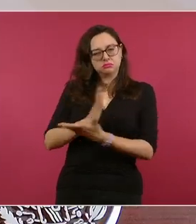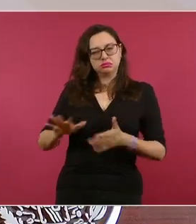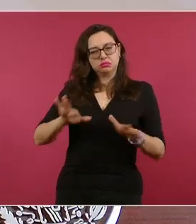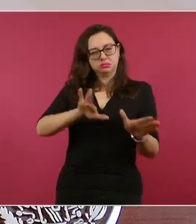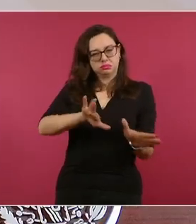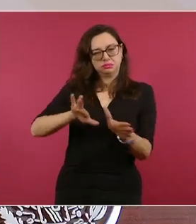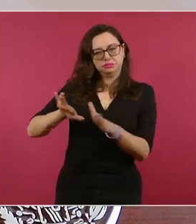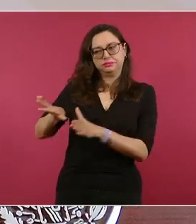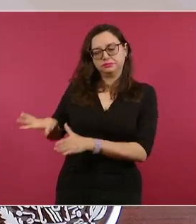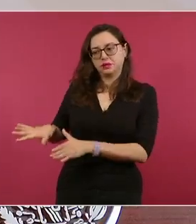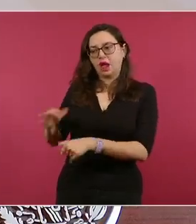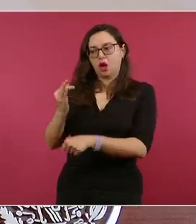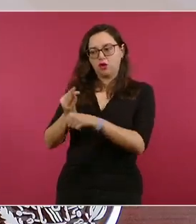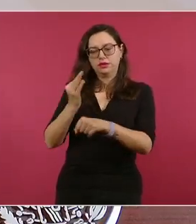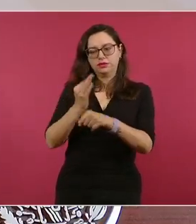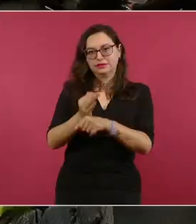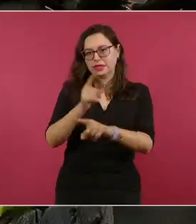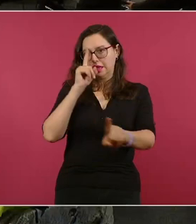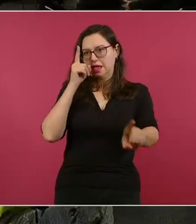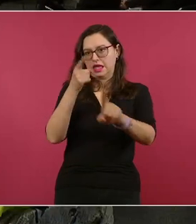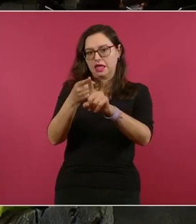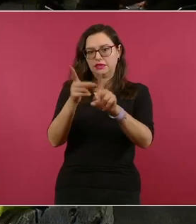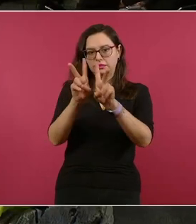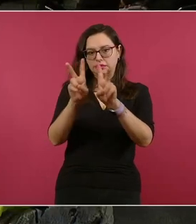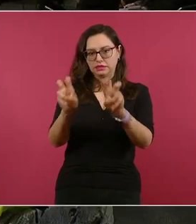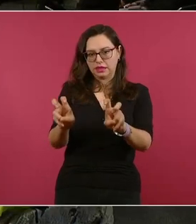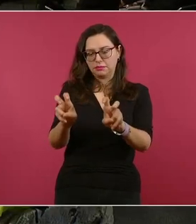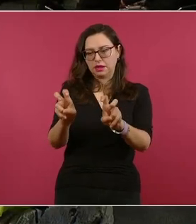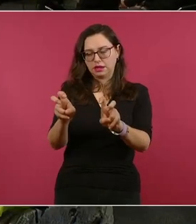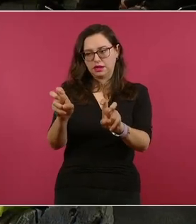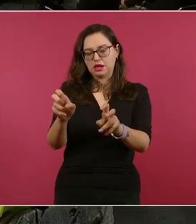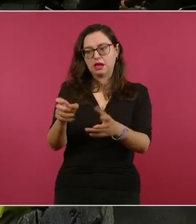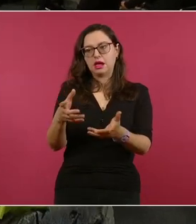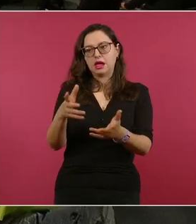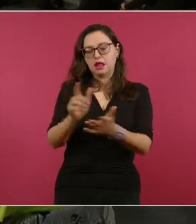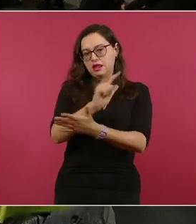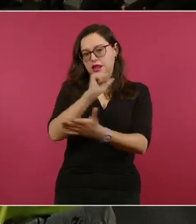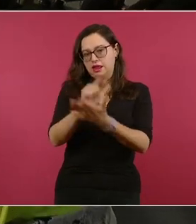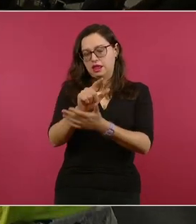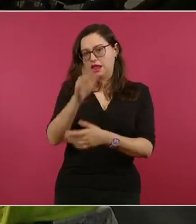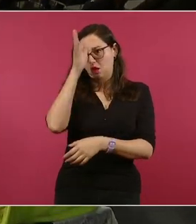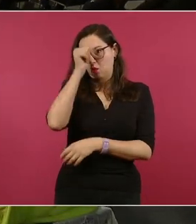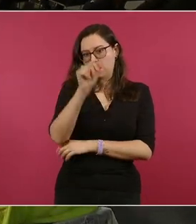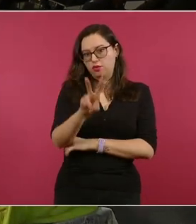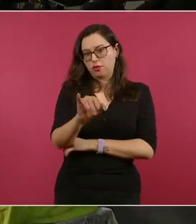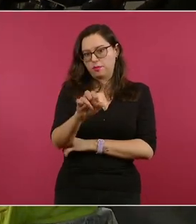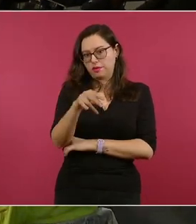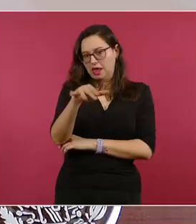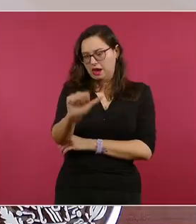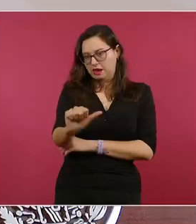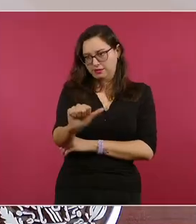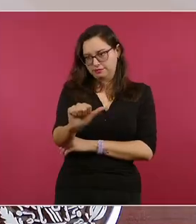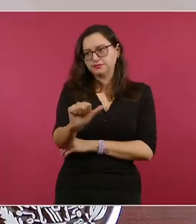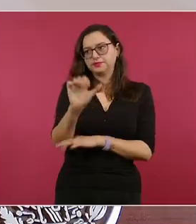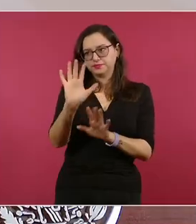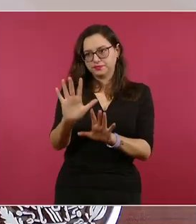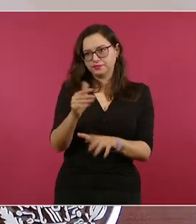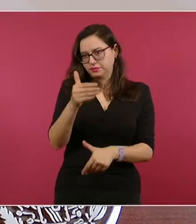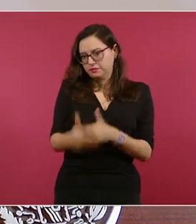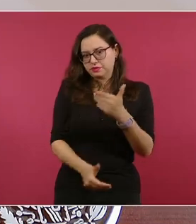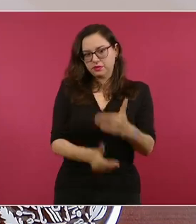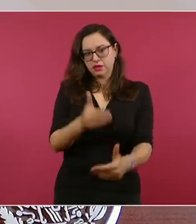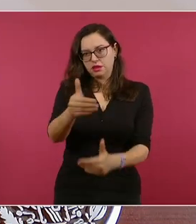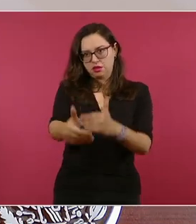la Convención de Viena en su artículo 22, si no me equivoco. Y la parte ya del asilo forma parte de otro